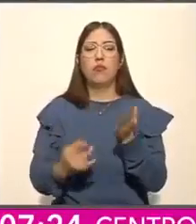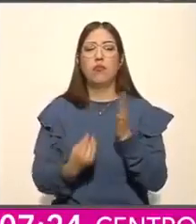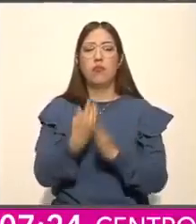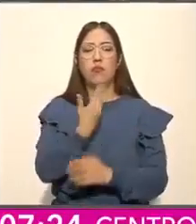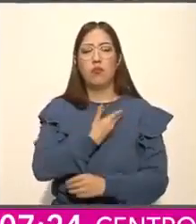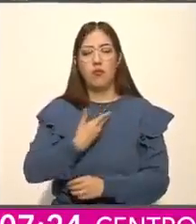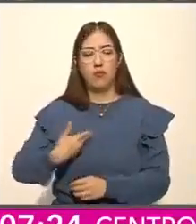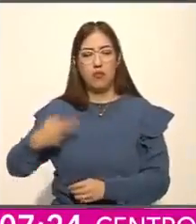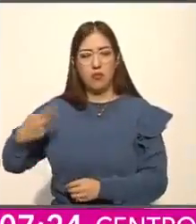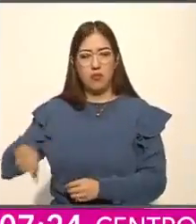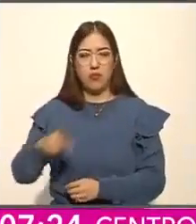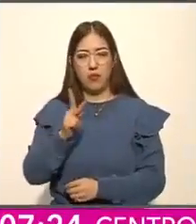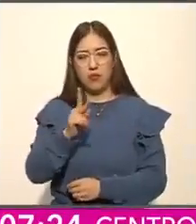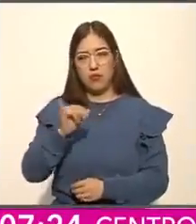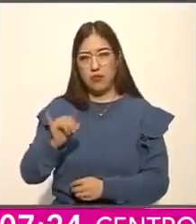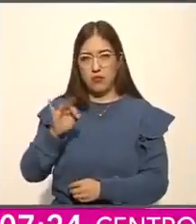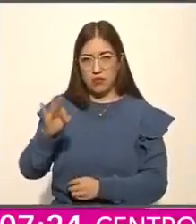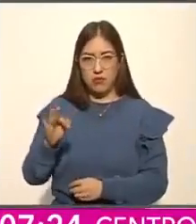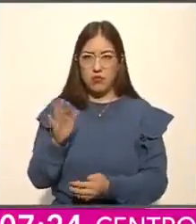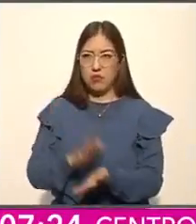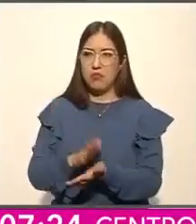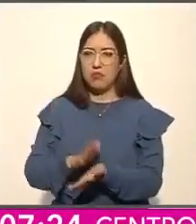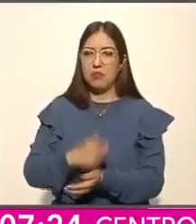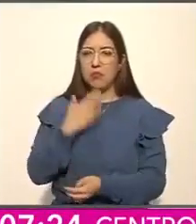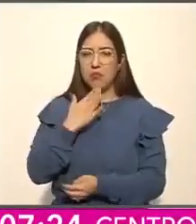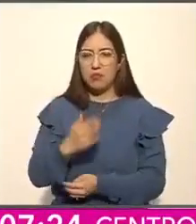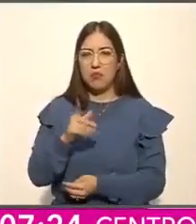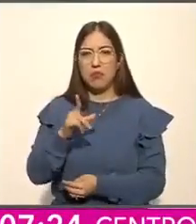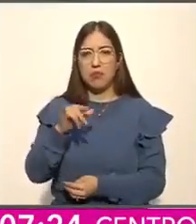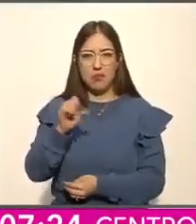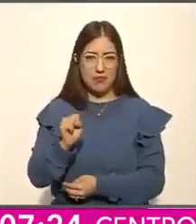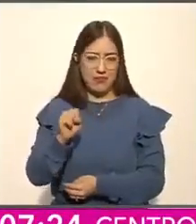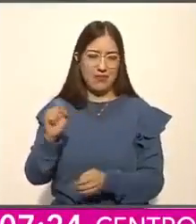del Poder Judicial, Luis A. Méndez.